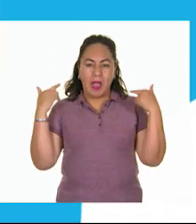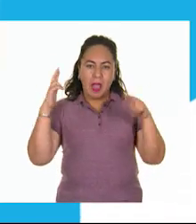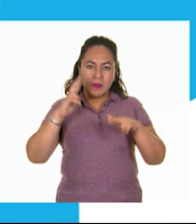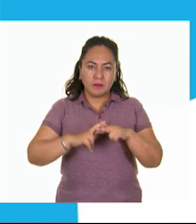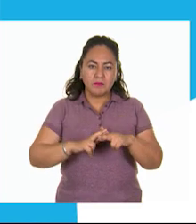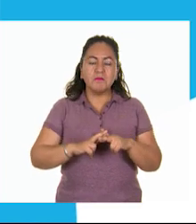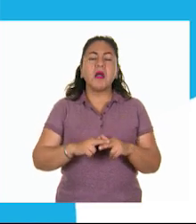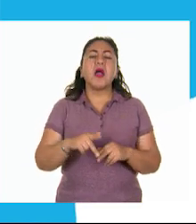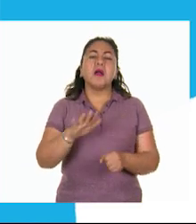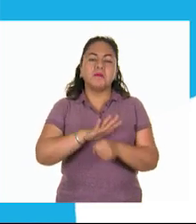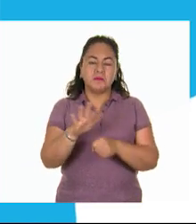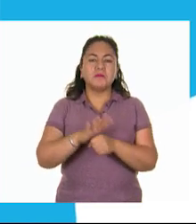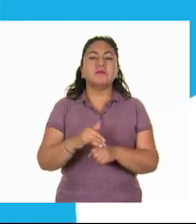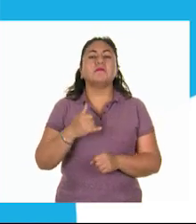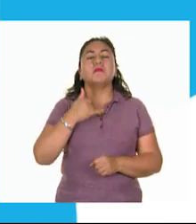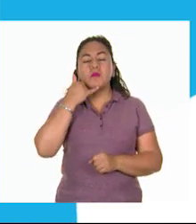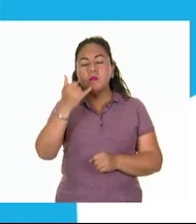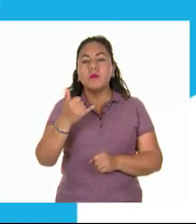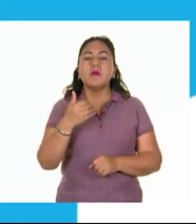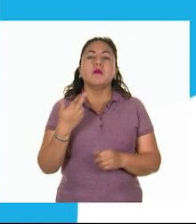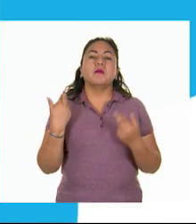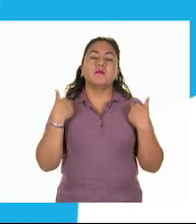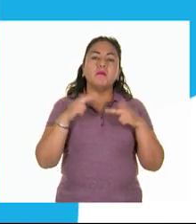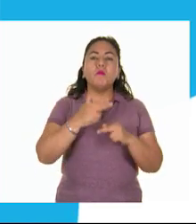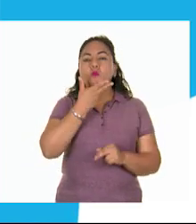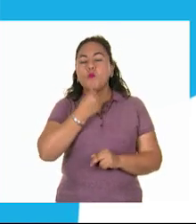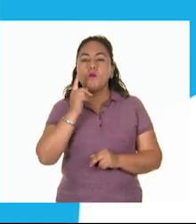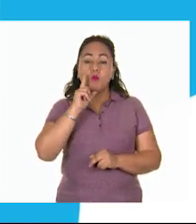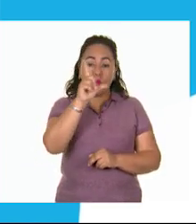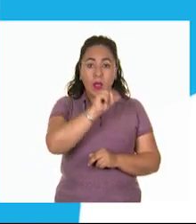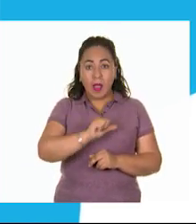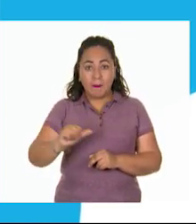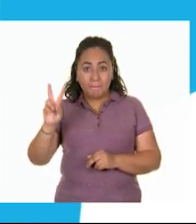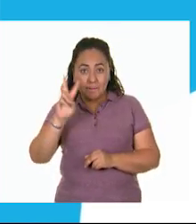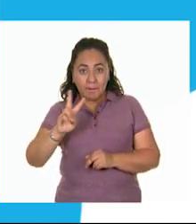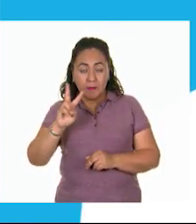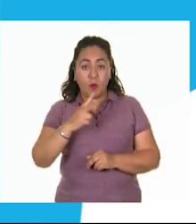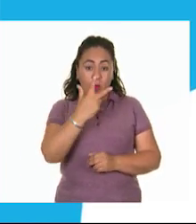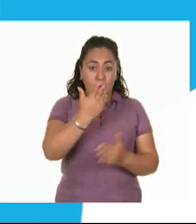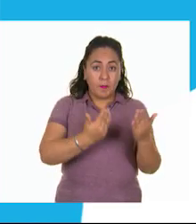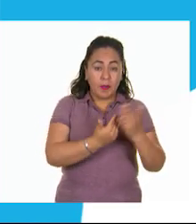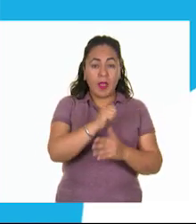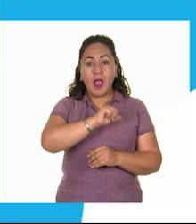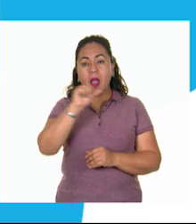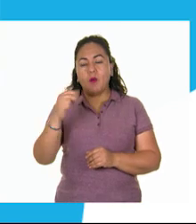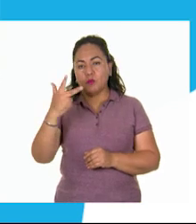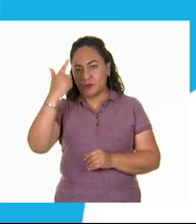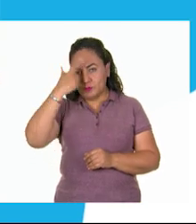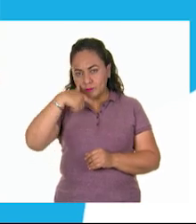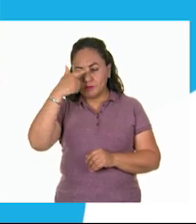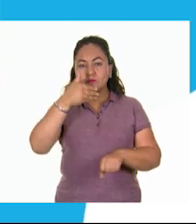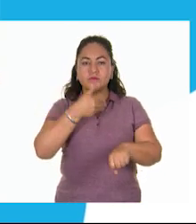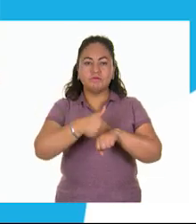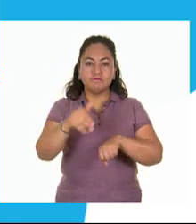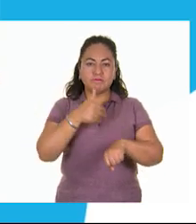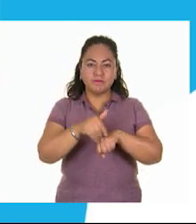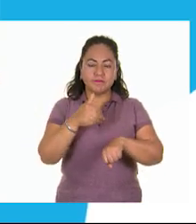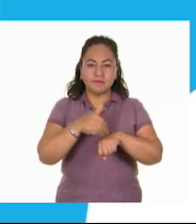pedagógico, comunícate con maestras y maestros de lunes a viernes de 8 a 20 horas al